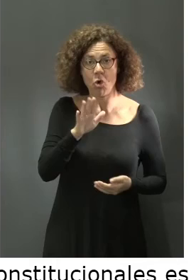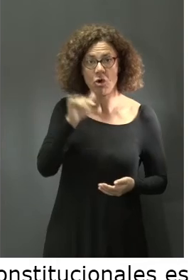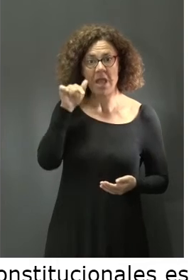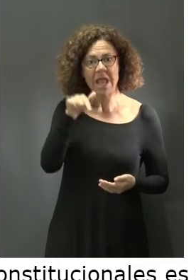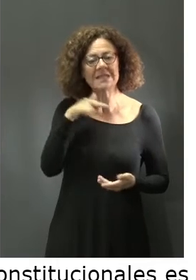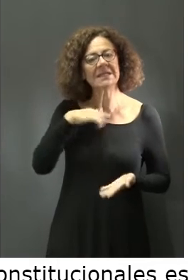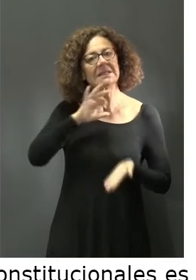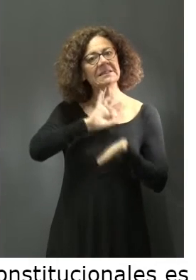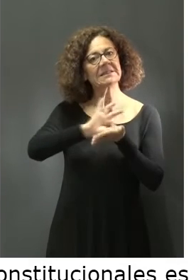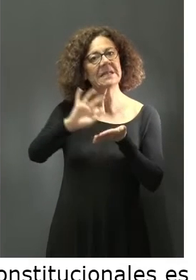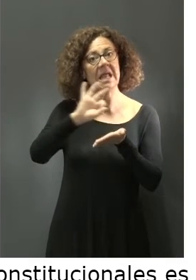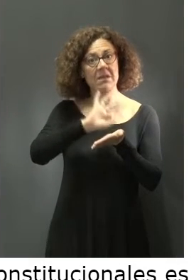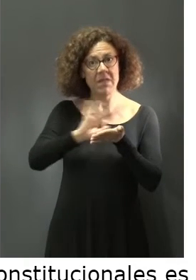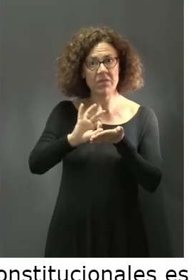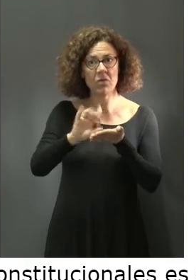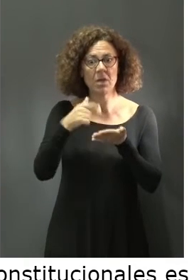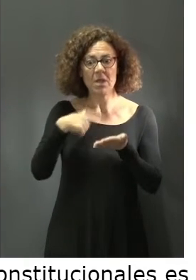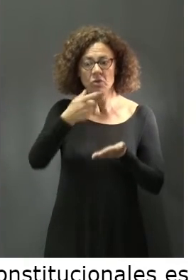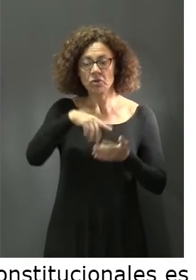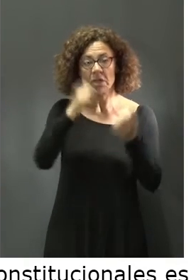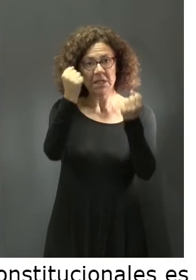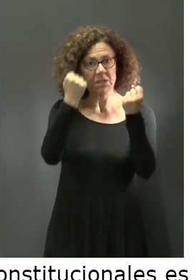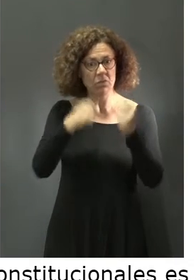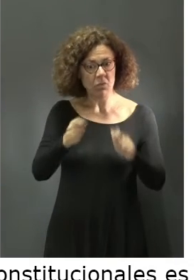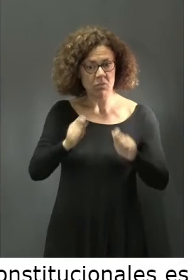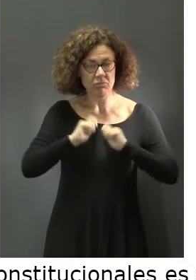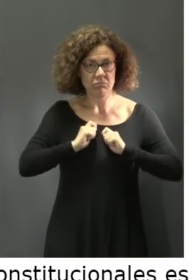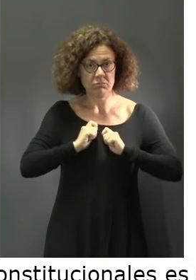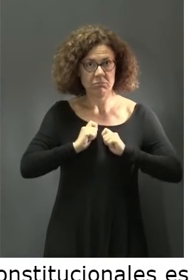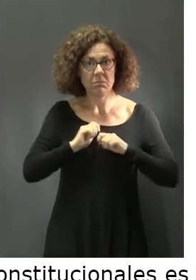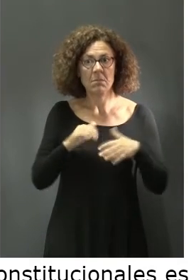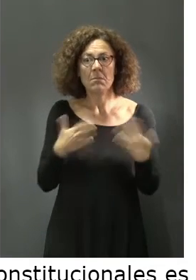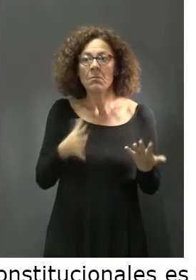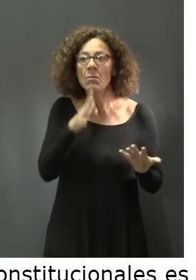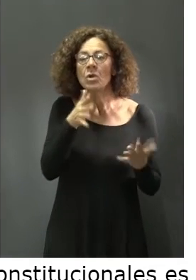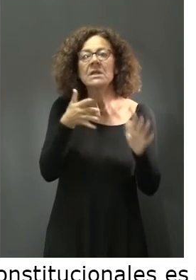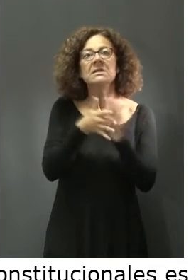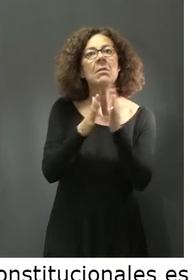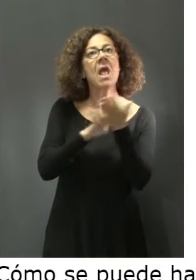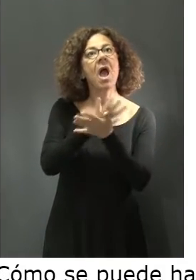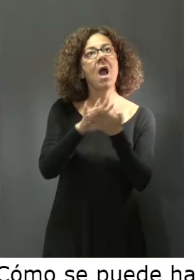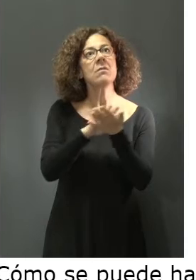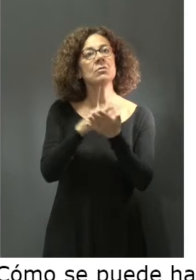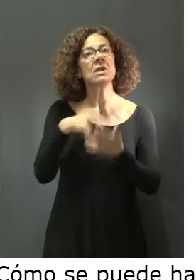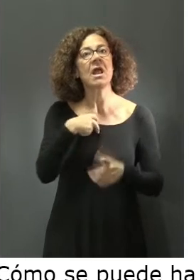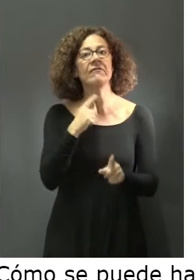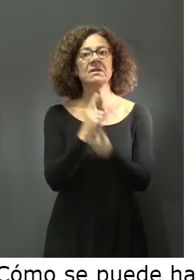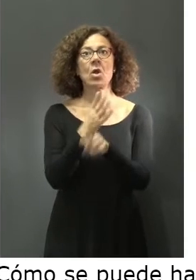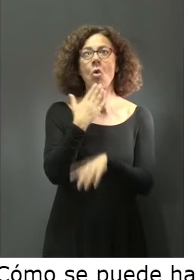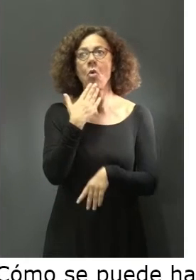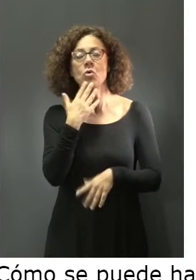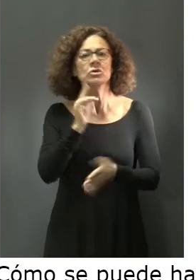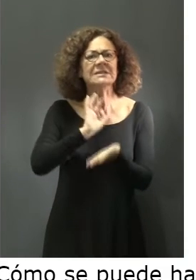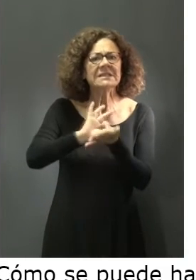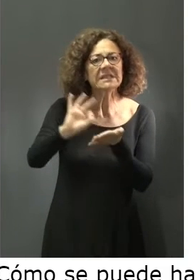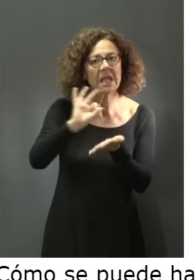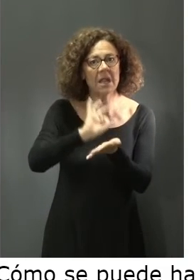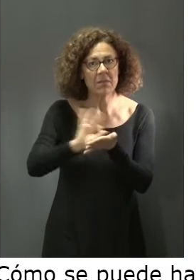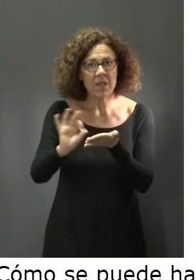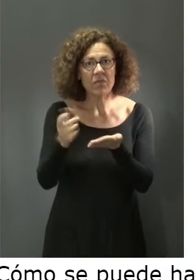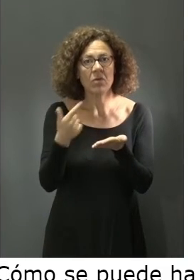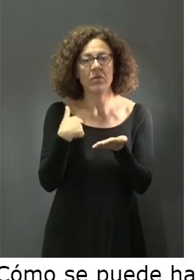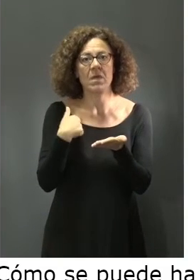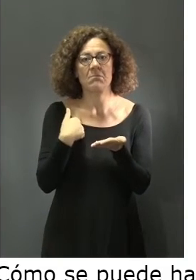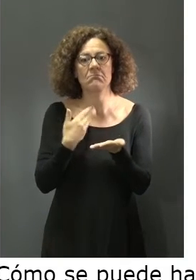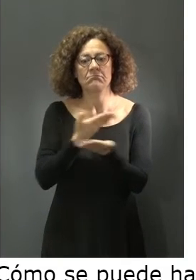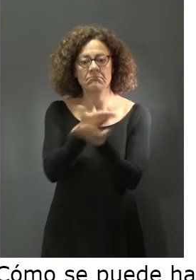el servicio que como institución nos corresponde, porque siempre hablamos de la Fiscalía como eso, como un servicio hacia